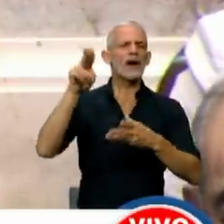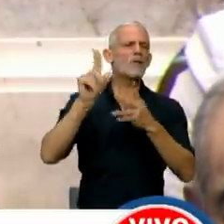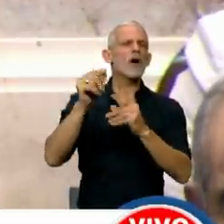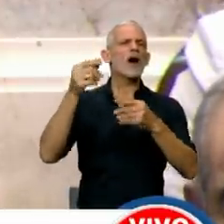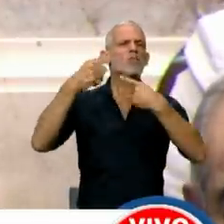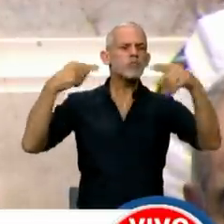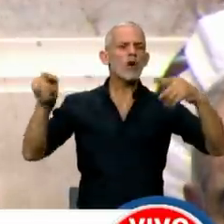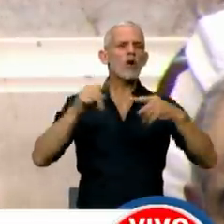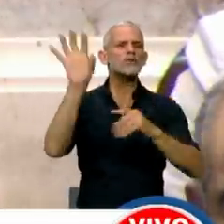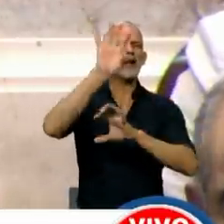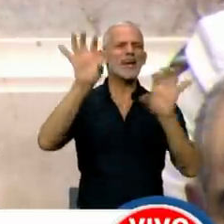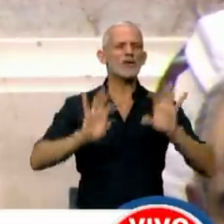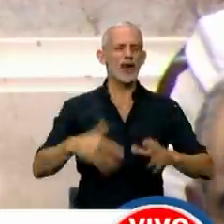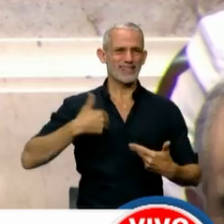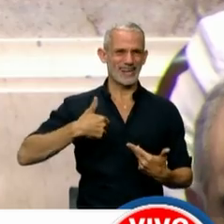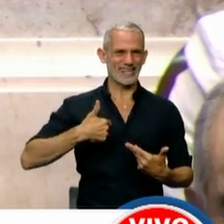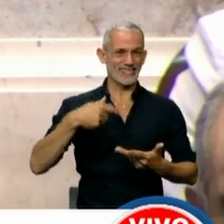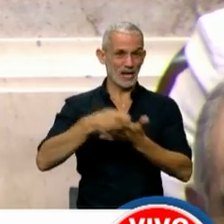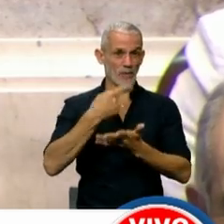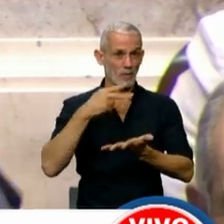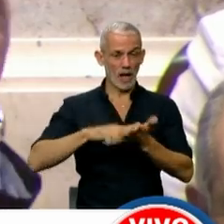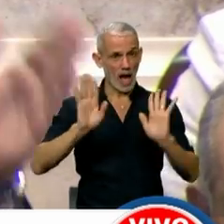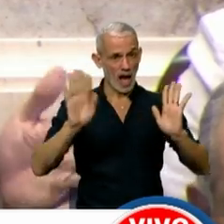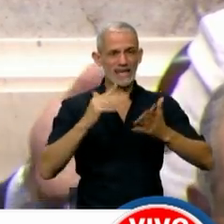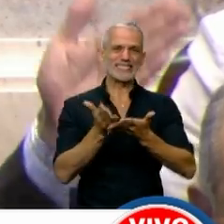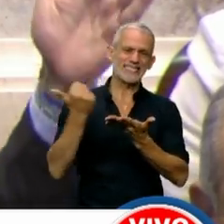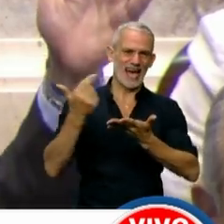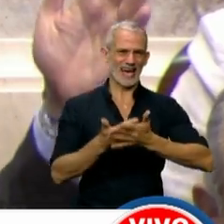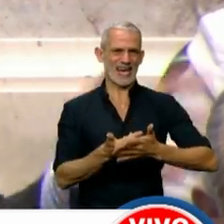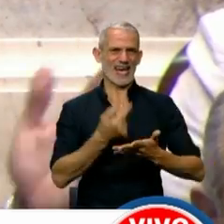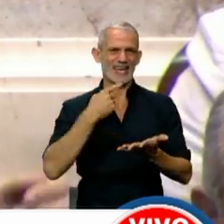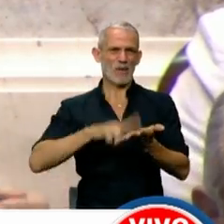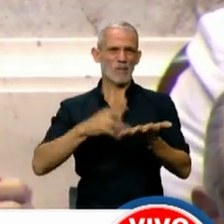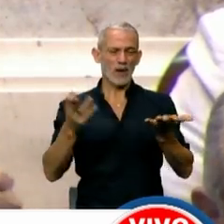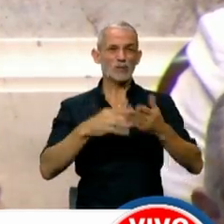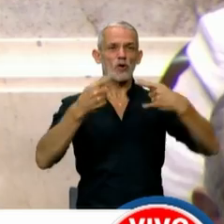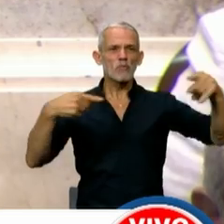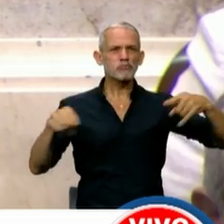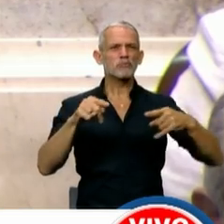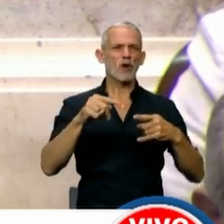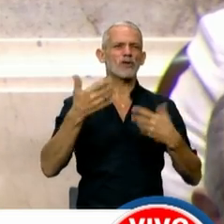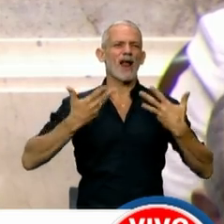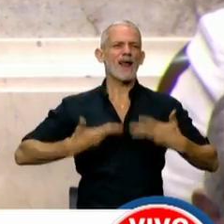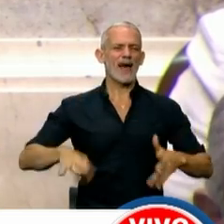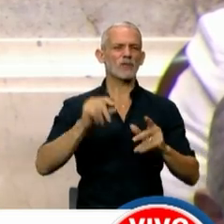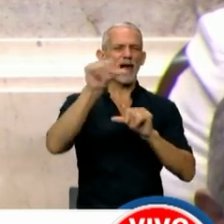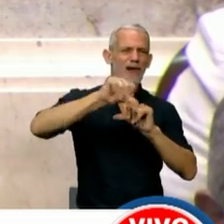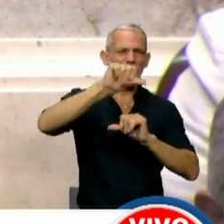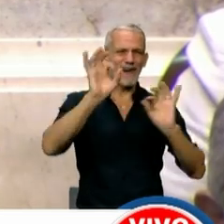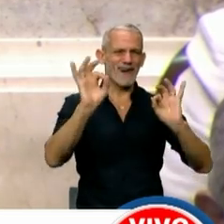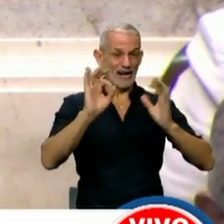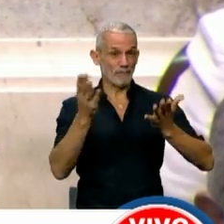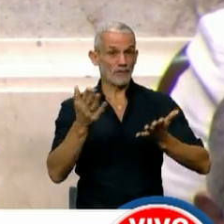los productos regionales en la república argentina y a los productos orgánicos escuchamos a